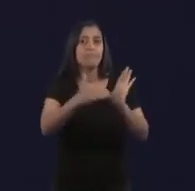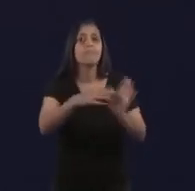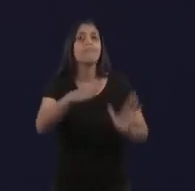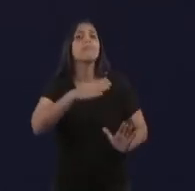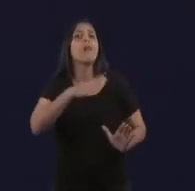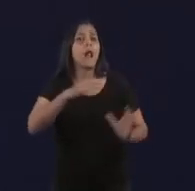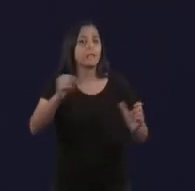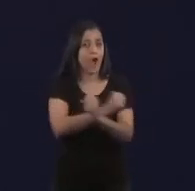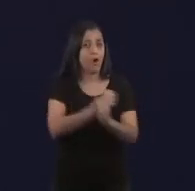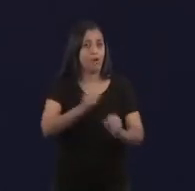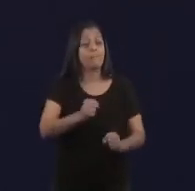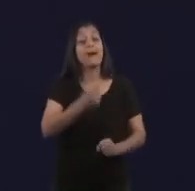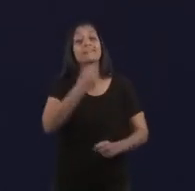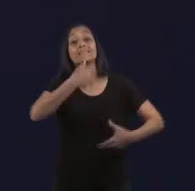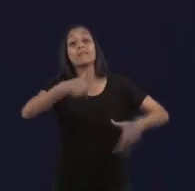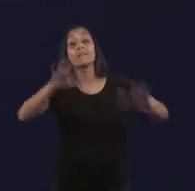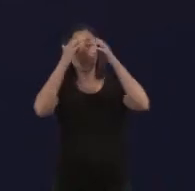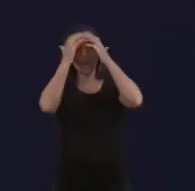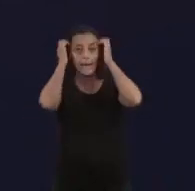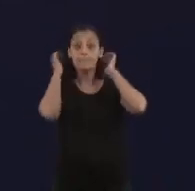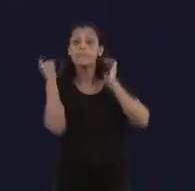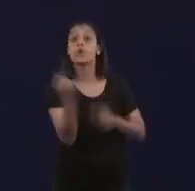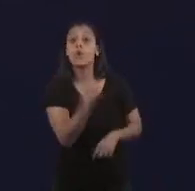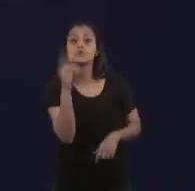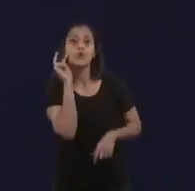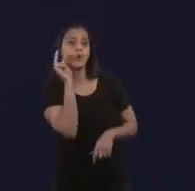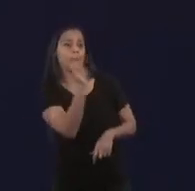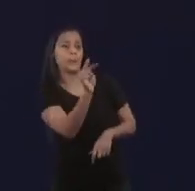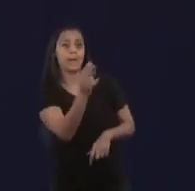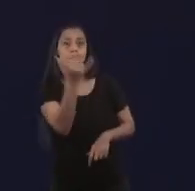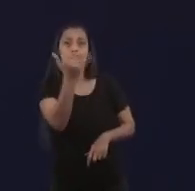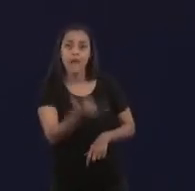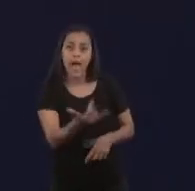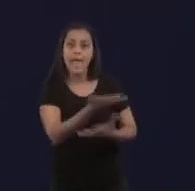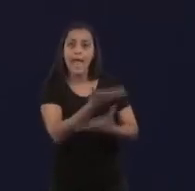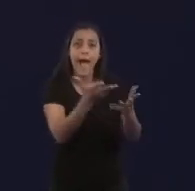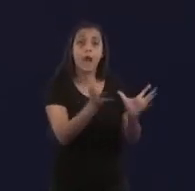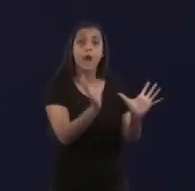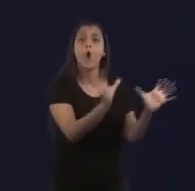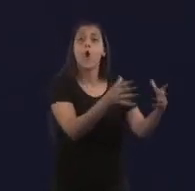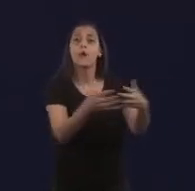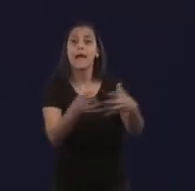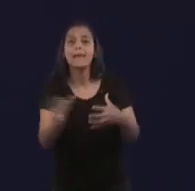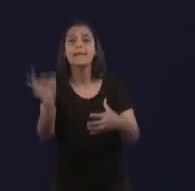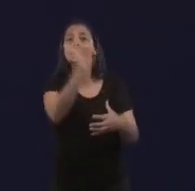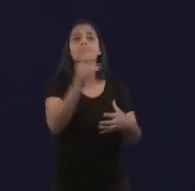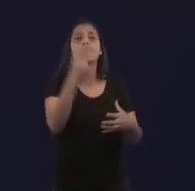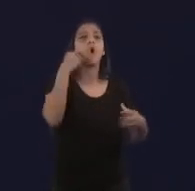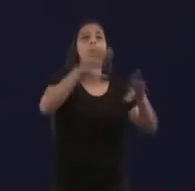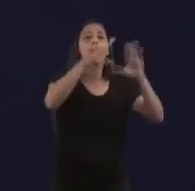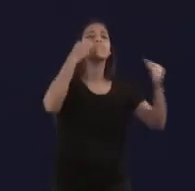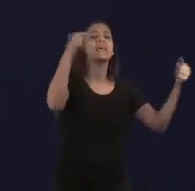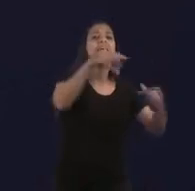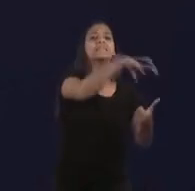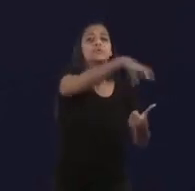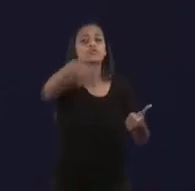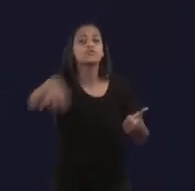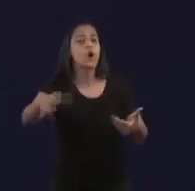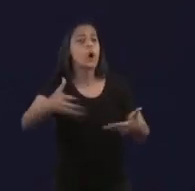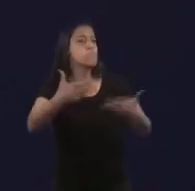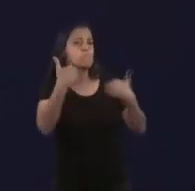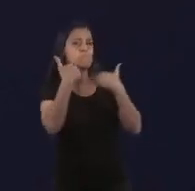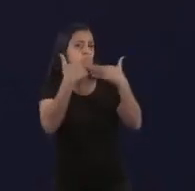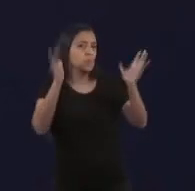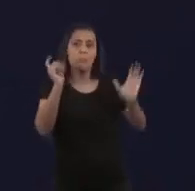si efectivamente vemos que determinados organismos, instituciones, no